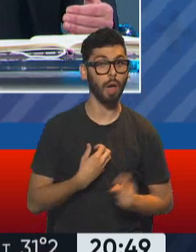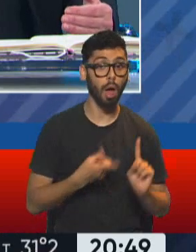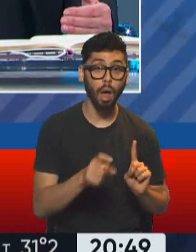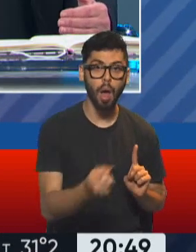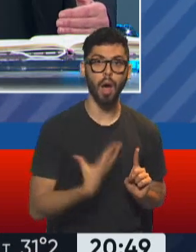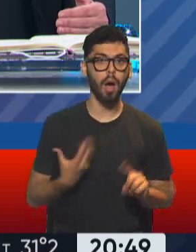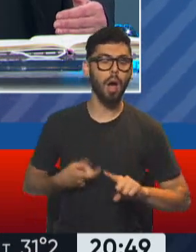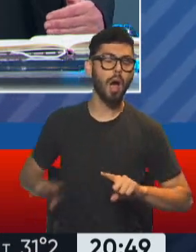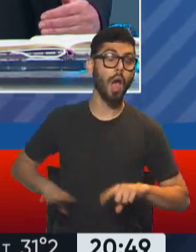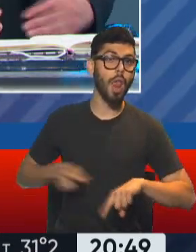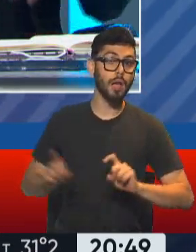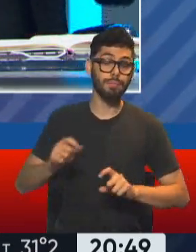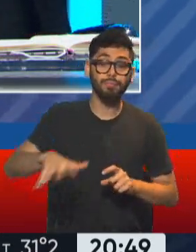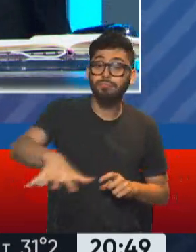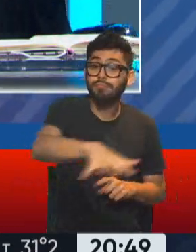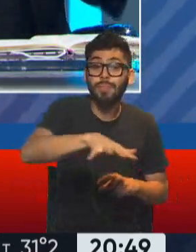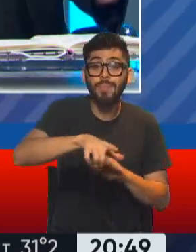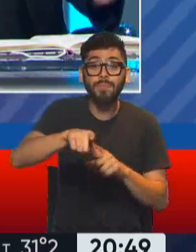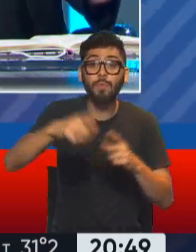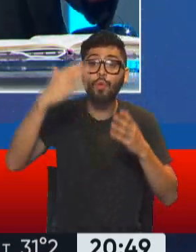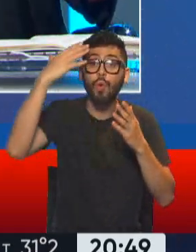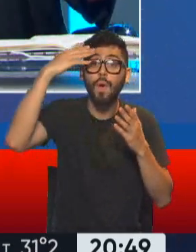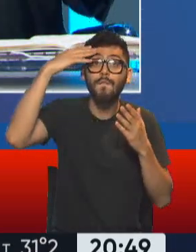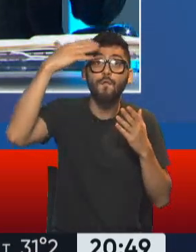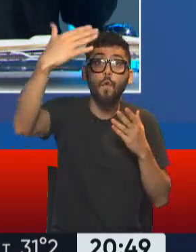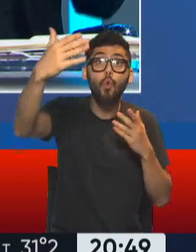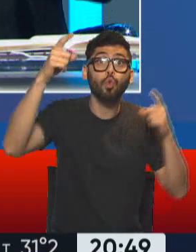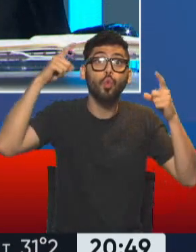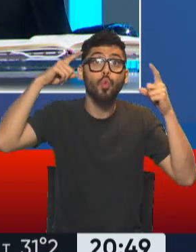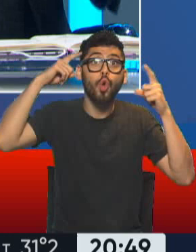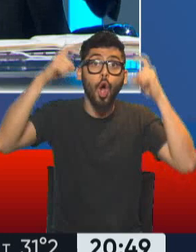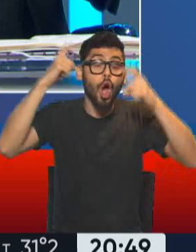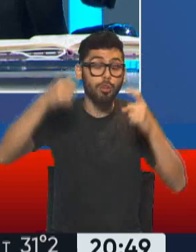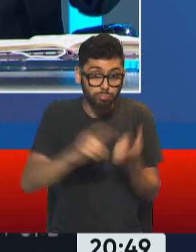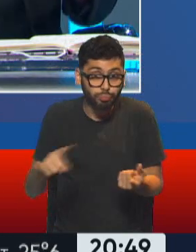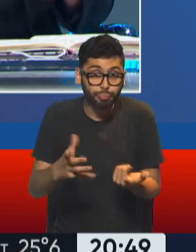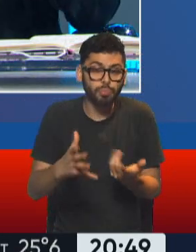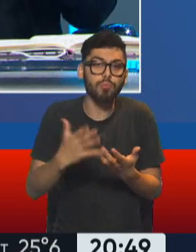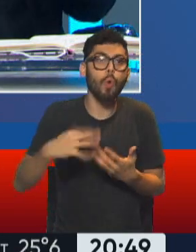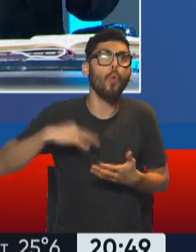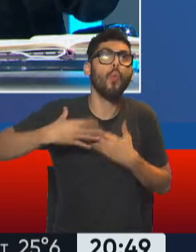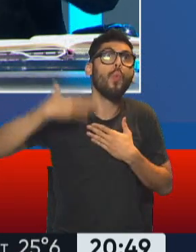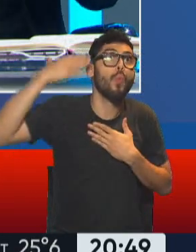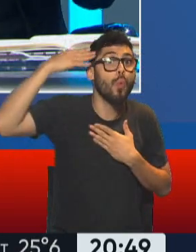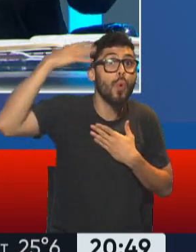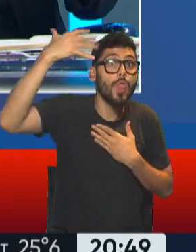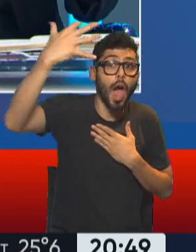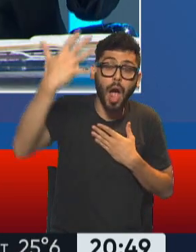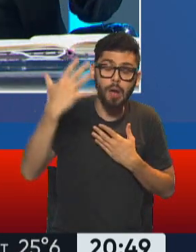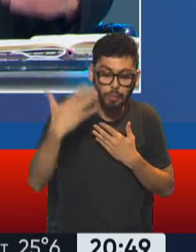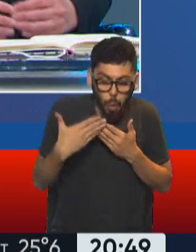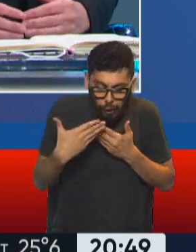proyectar uno no tiene horizonte del mediano y largo plazo no puede proyectar su vida más allá de nada de lo